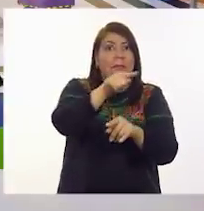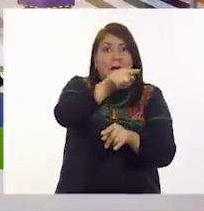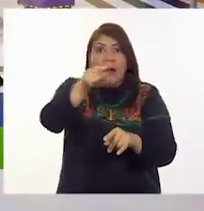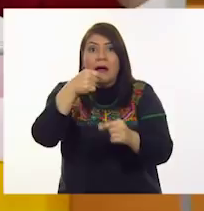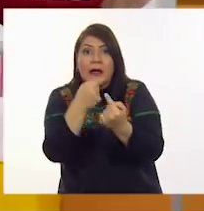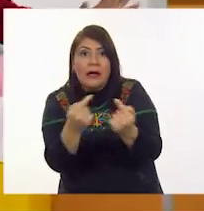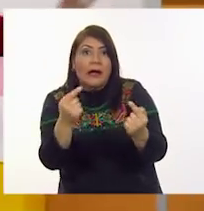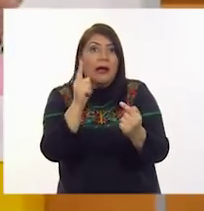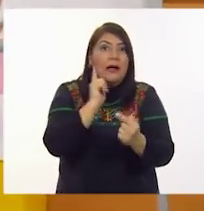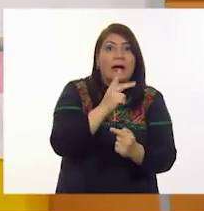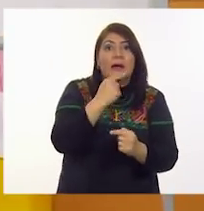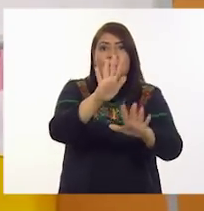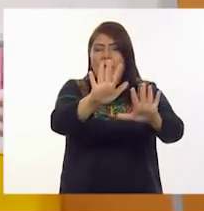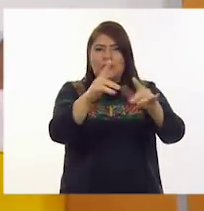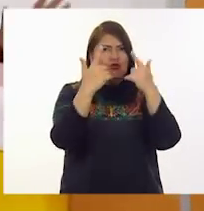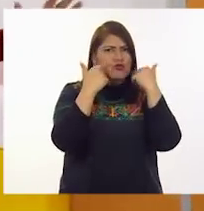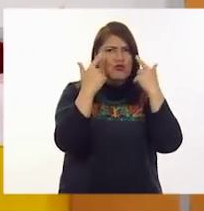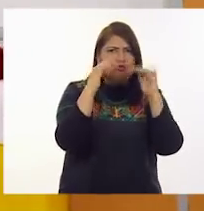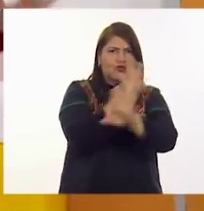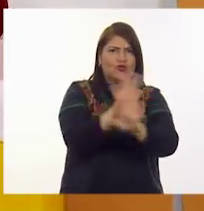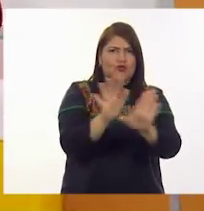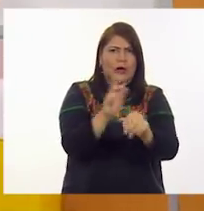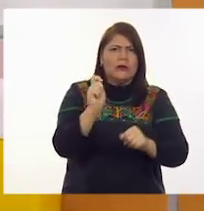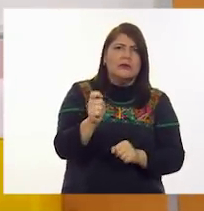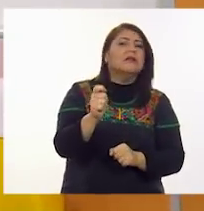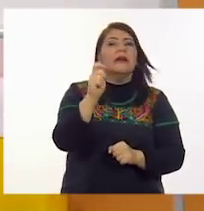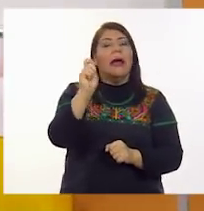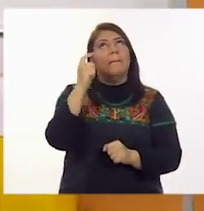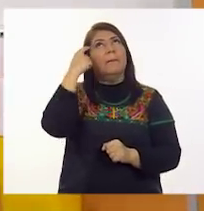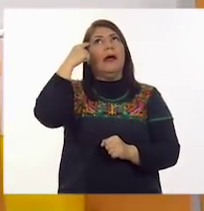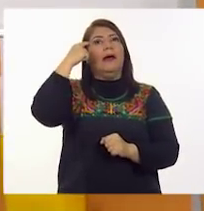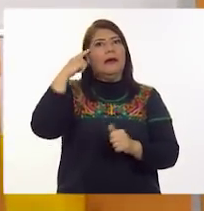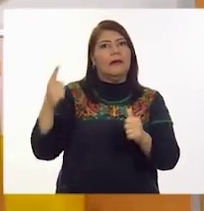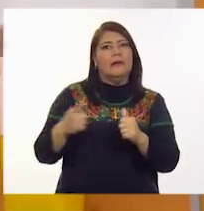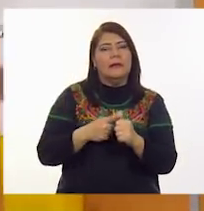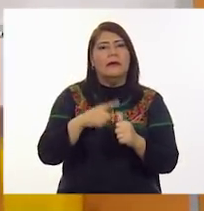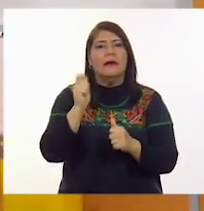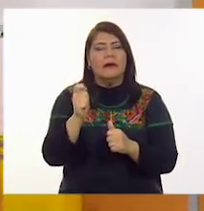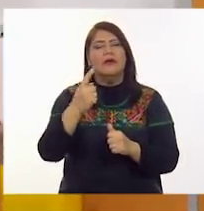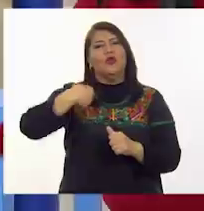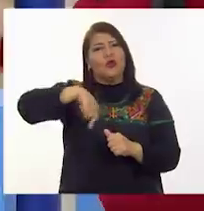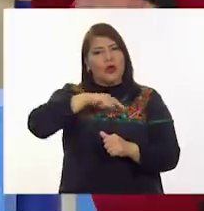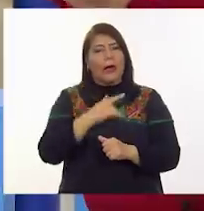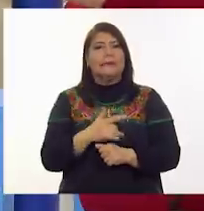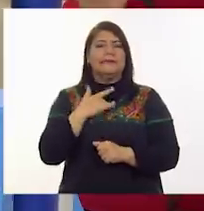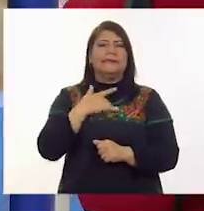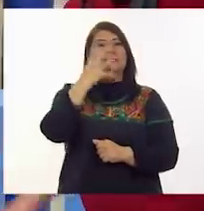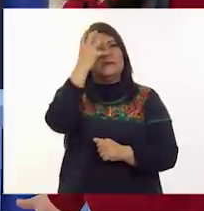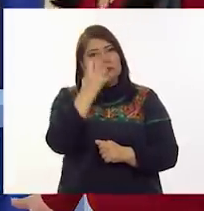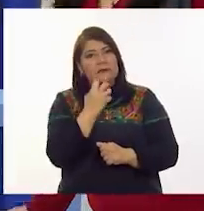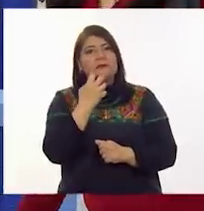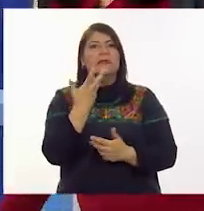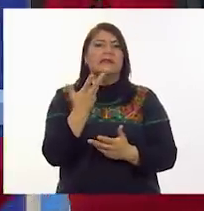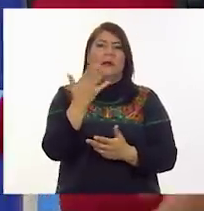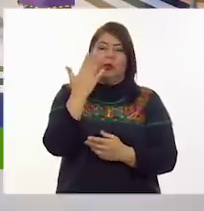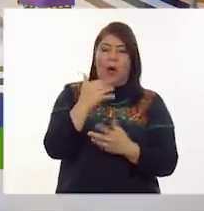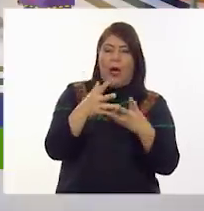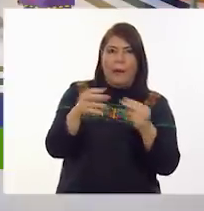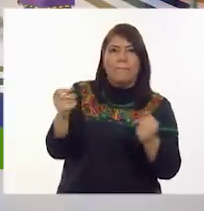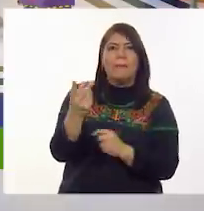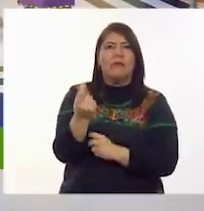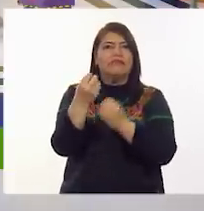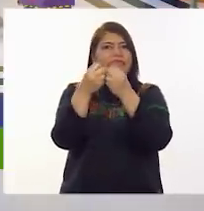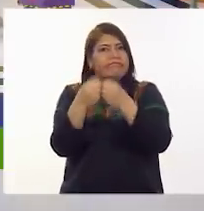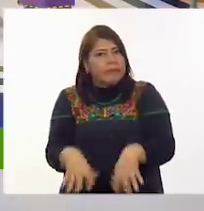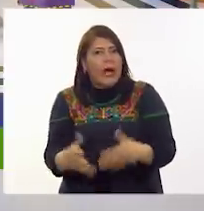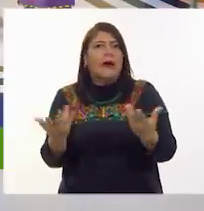niñas, tranquilos, tranquilos, no lloren. A ver. Primero, ya sé que todos nos sentimos tristes porque no está Mambo, porque está